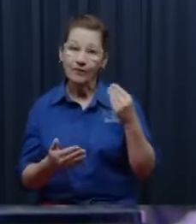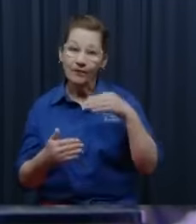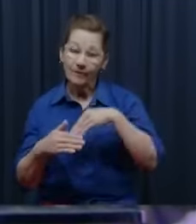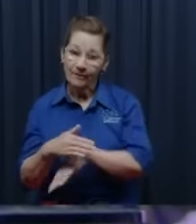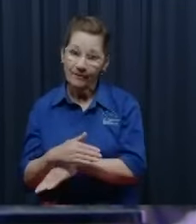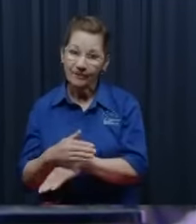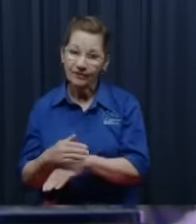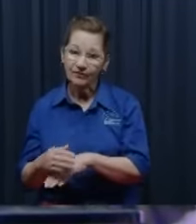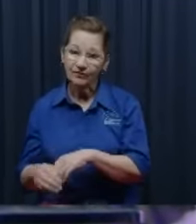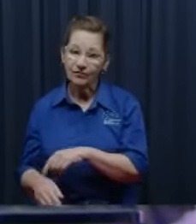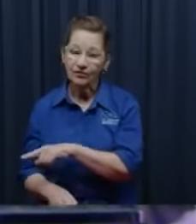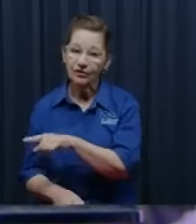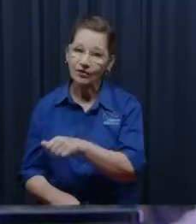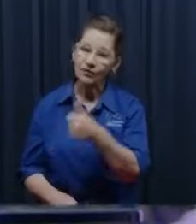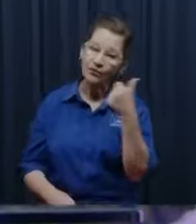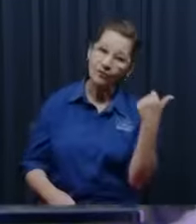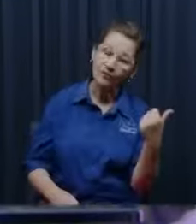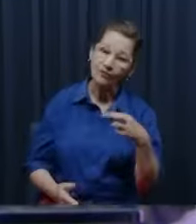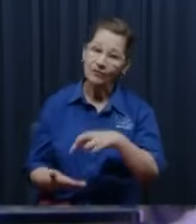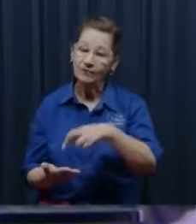está El Salvador